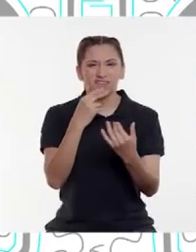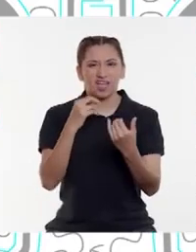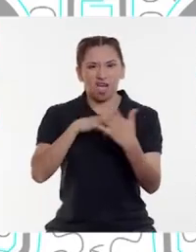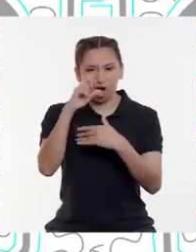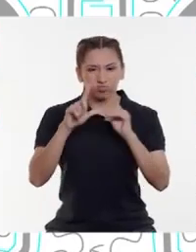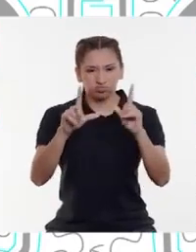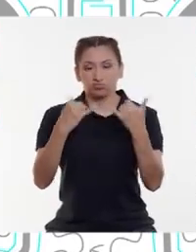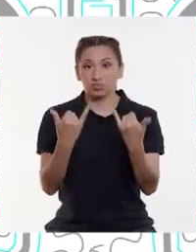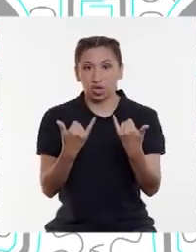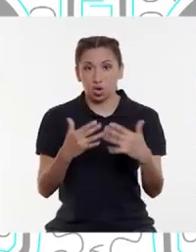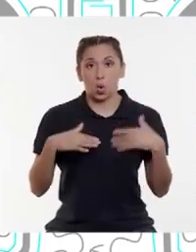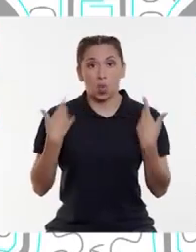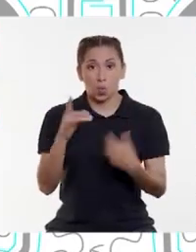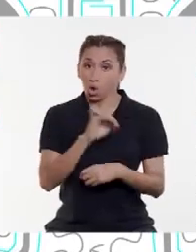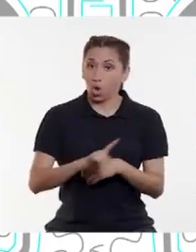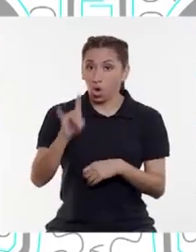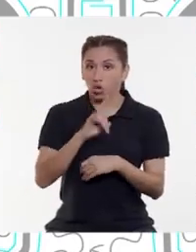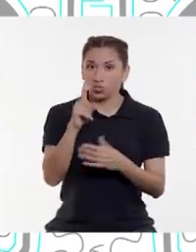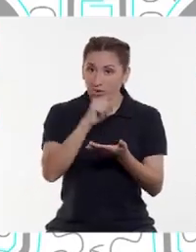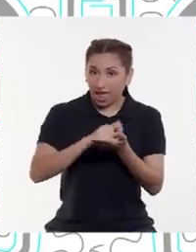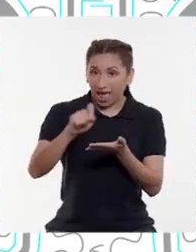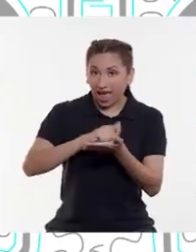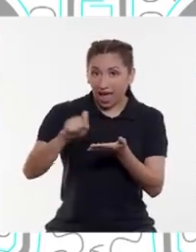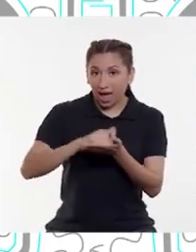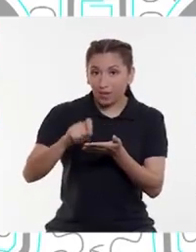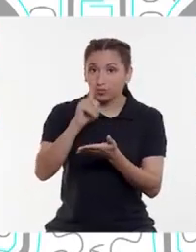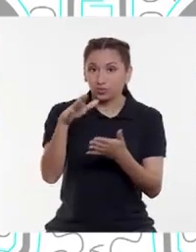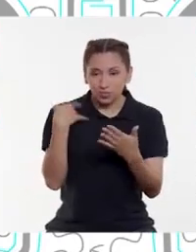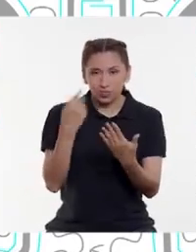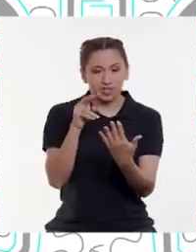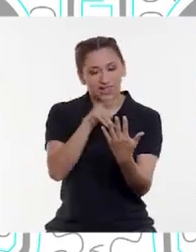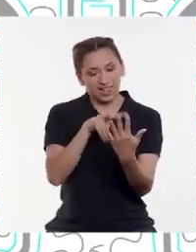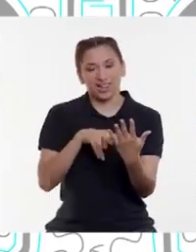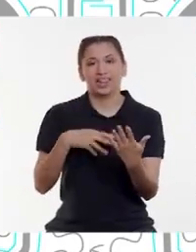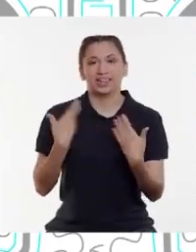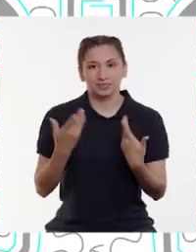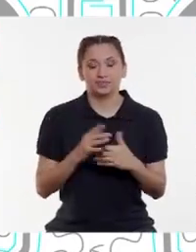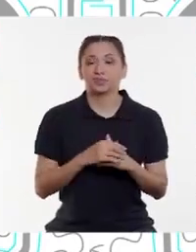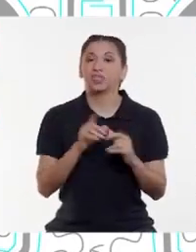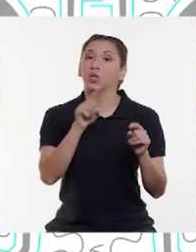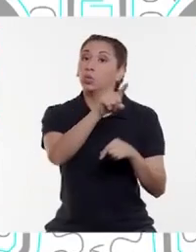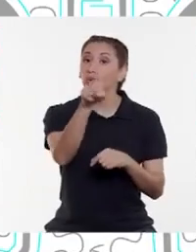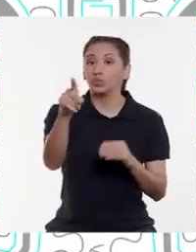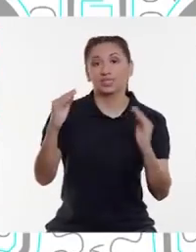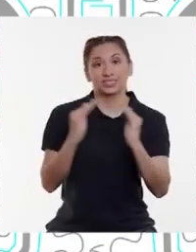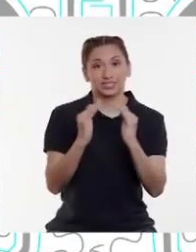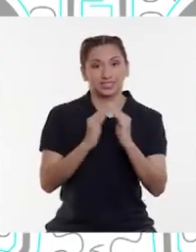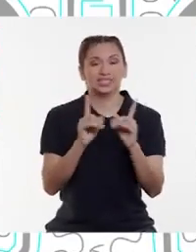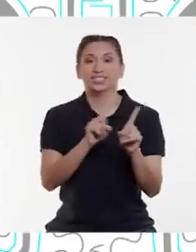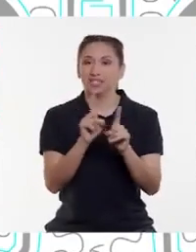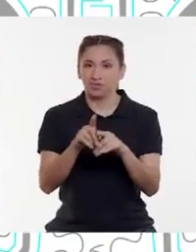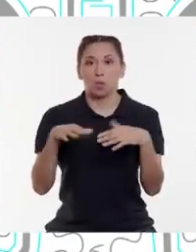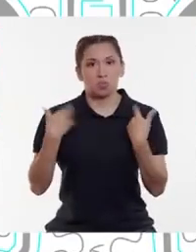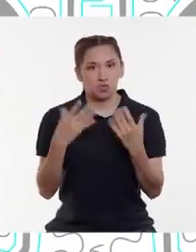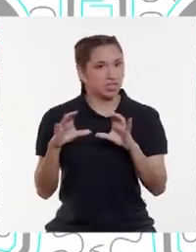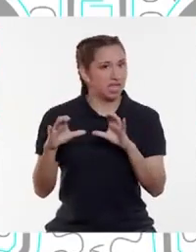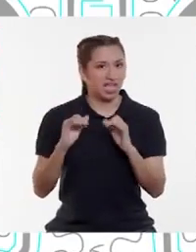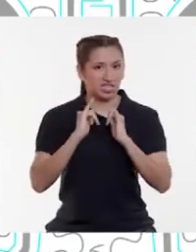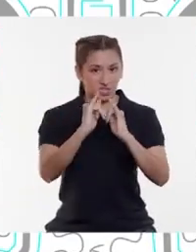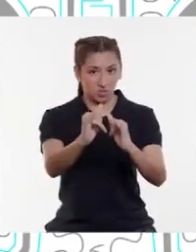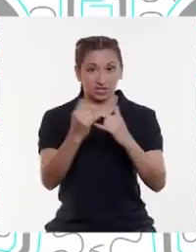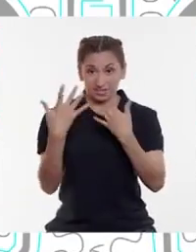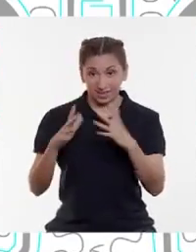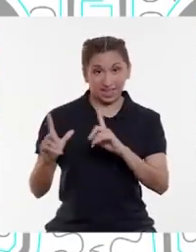en el programa de hoy. Pueden utilizar los apuntes que han hecho a lo largo del programa para ayudarse. Y ustedes en sus casas pueden hacer lo